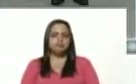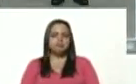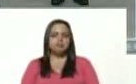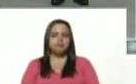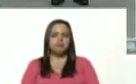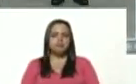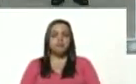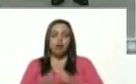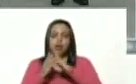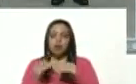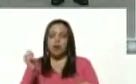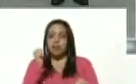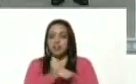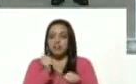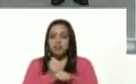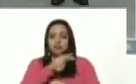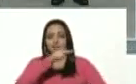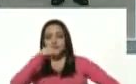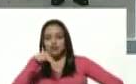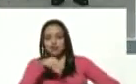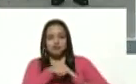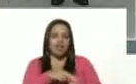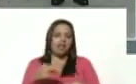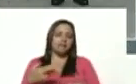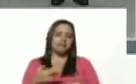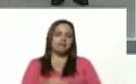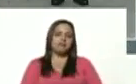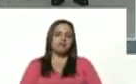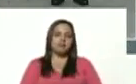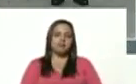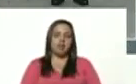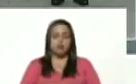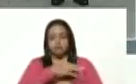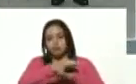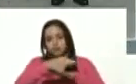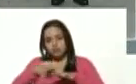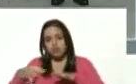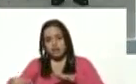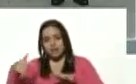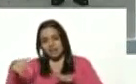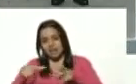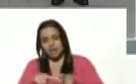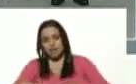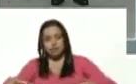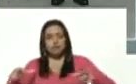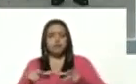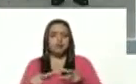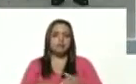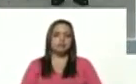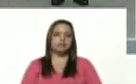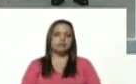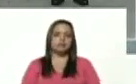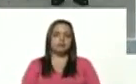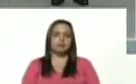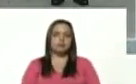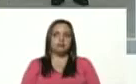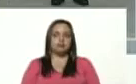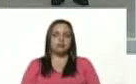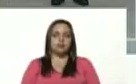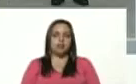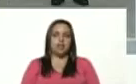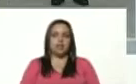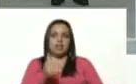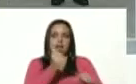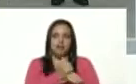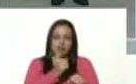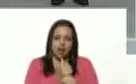Toda su estructura, nacional, regional, local. Nuestros brazos, los brazos del